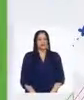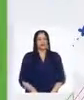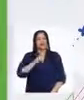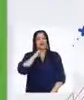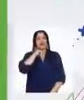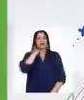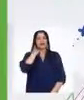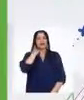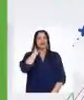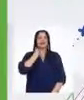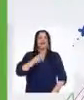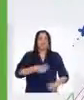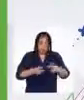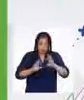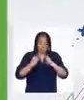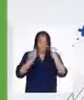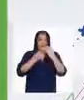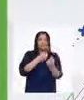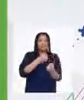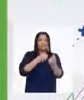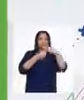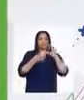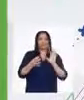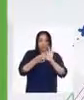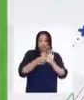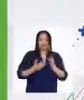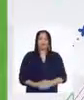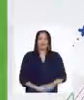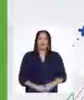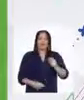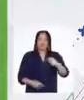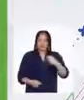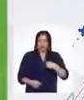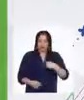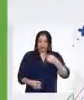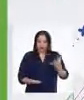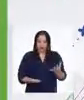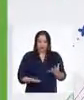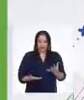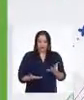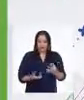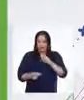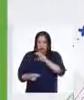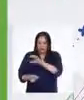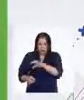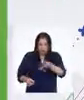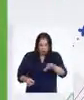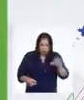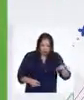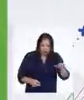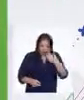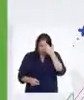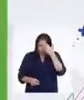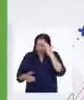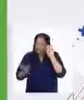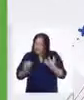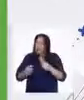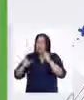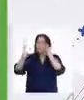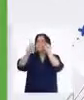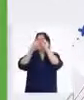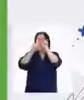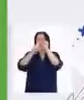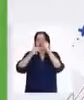Si las familias se complementan, y yo pienso que sí, que actualmente, si bien yo me identifico más con una familia de conquistador que busca lograr metas,